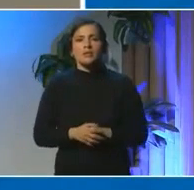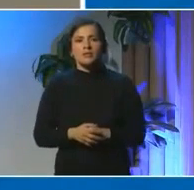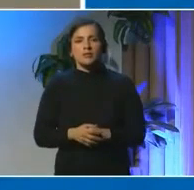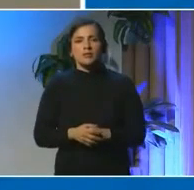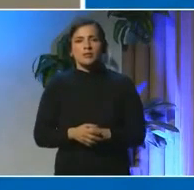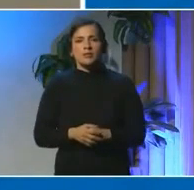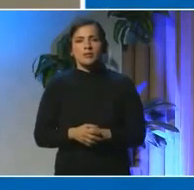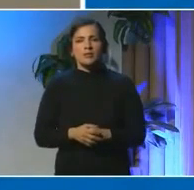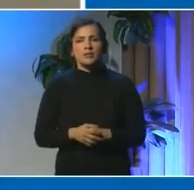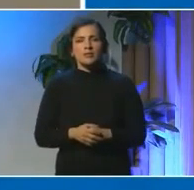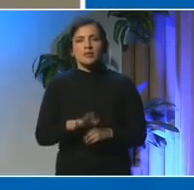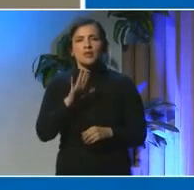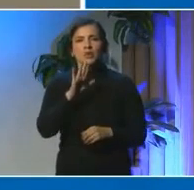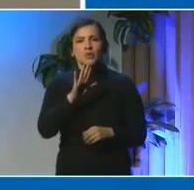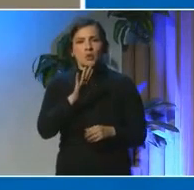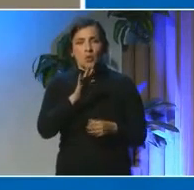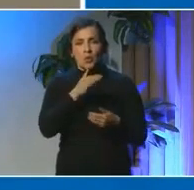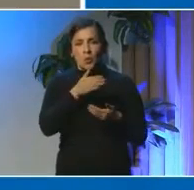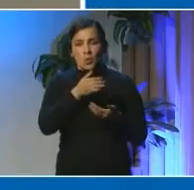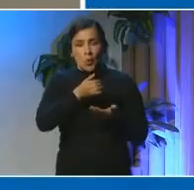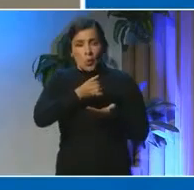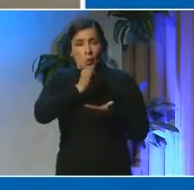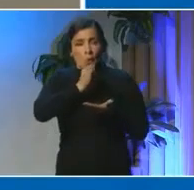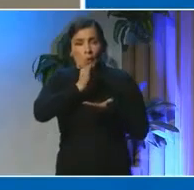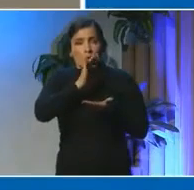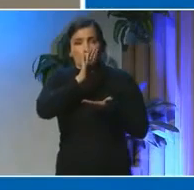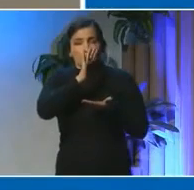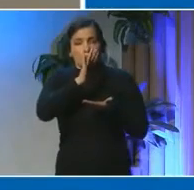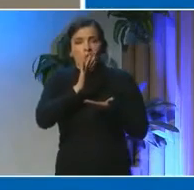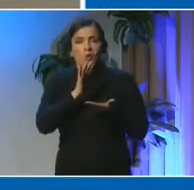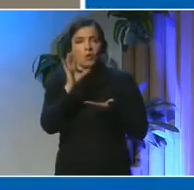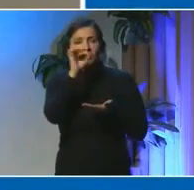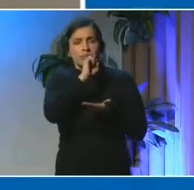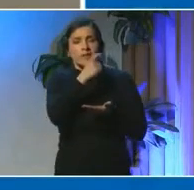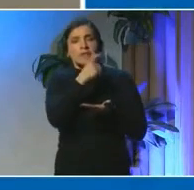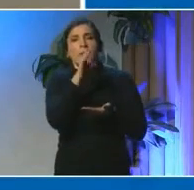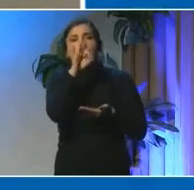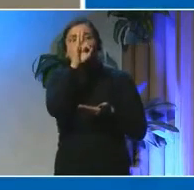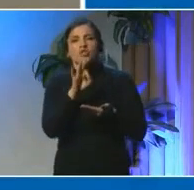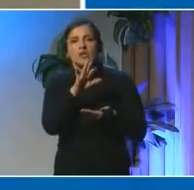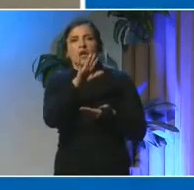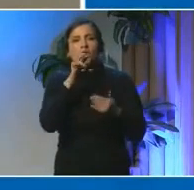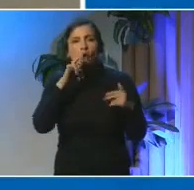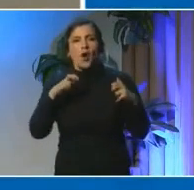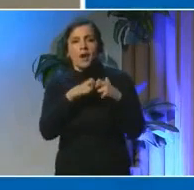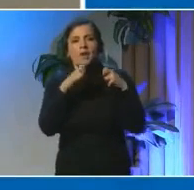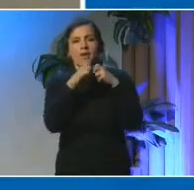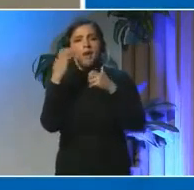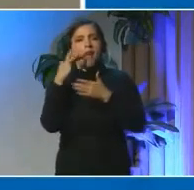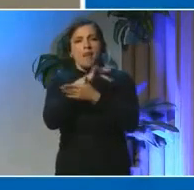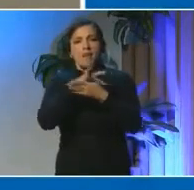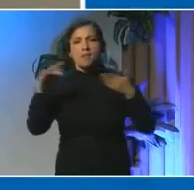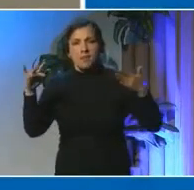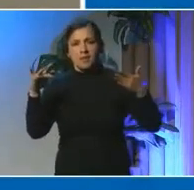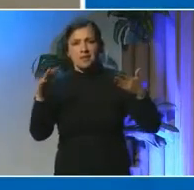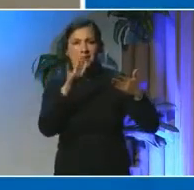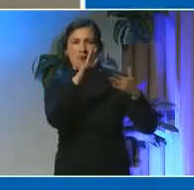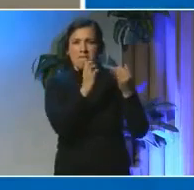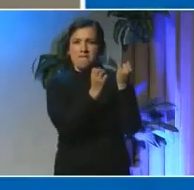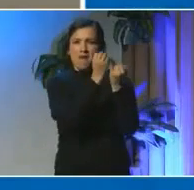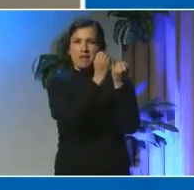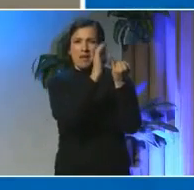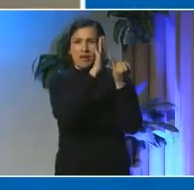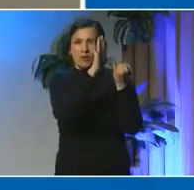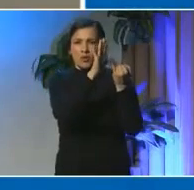eh licor hoy tenemos 100% de energías limpias eso lo estamos haciendo a partir de